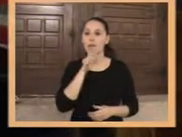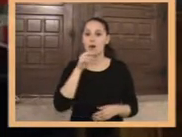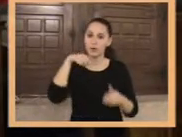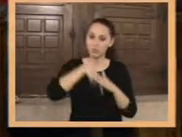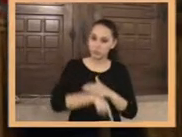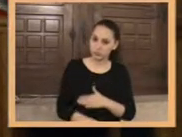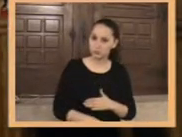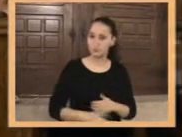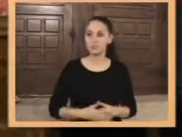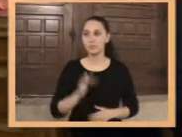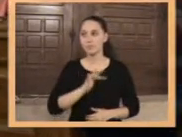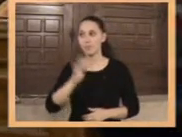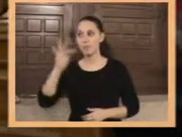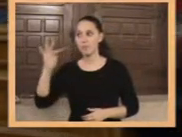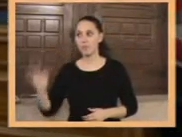del equipo de gobierno.